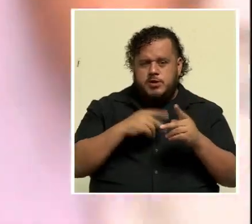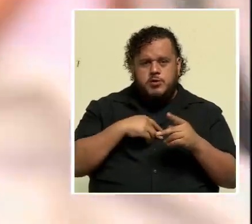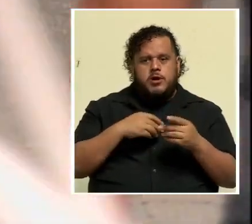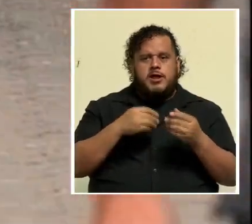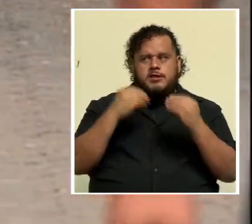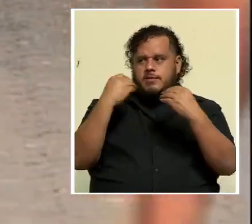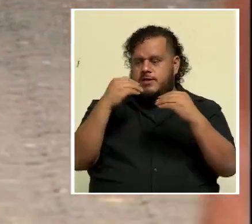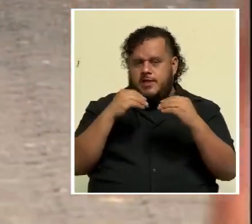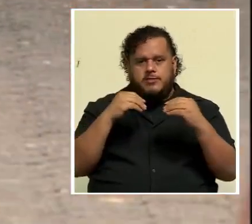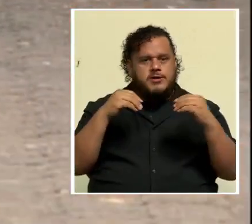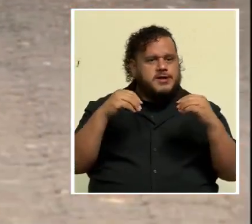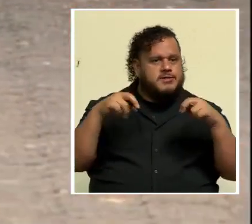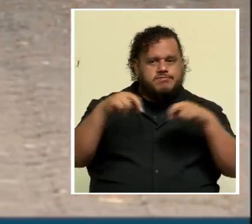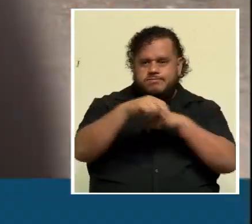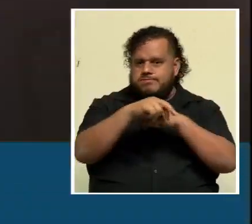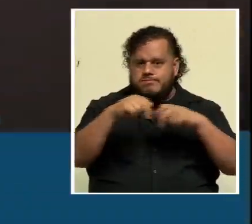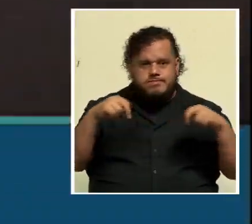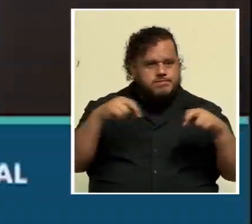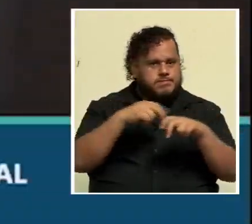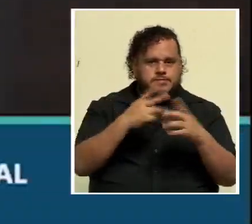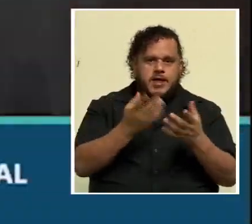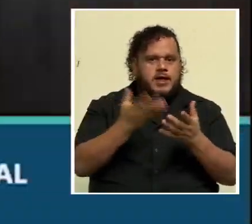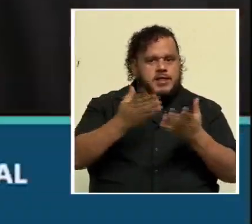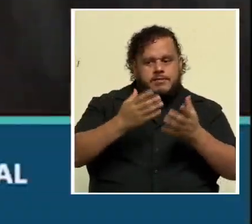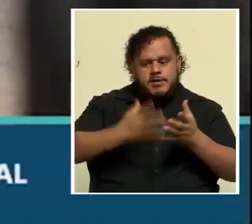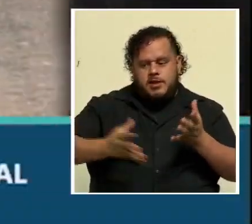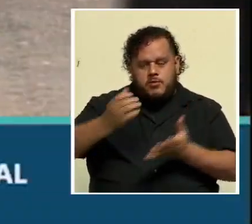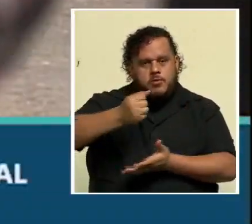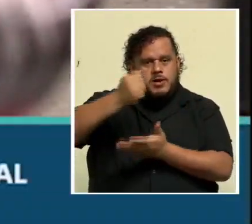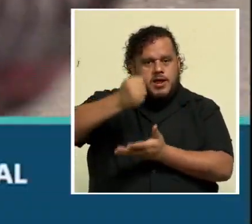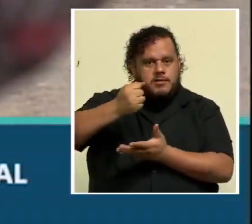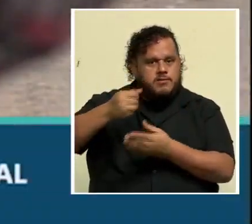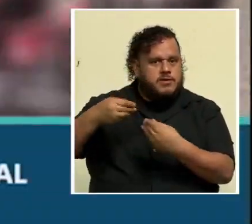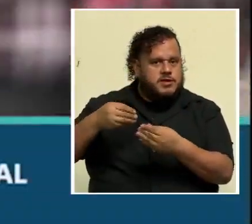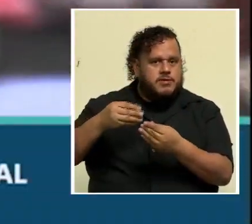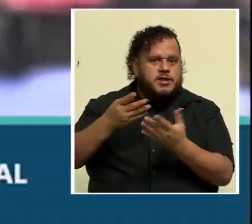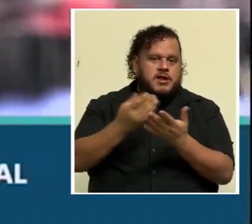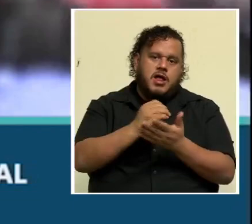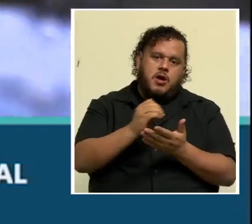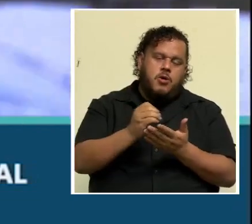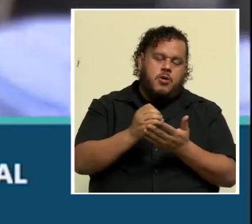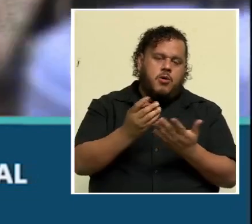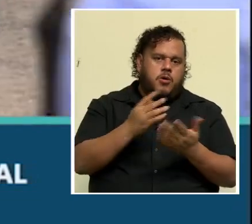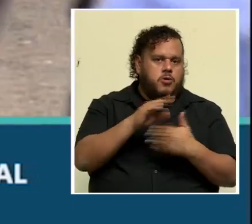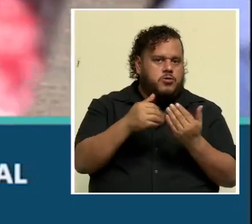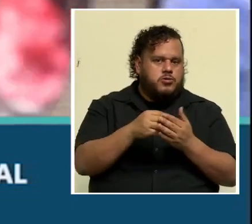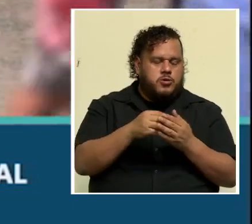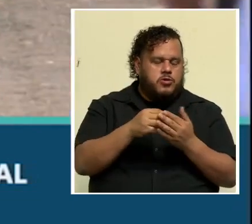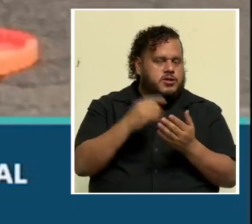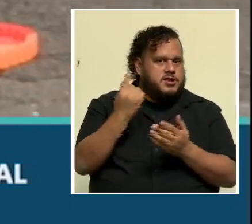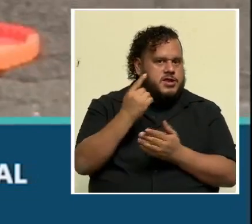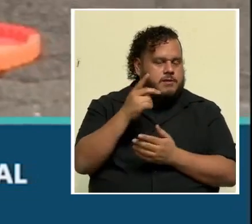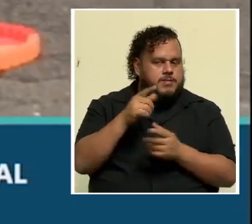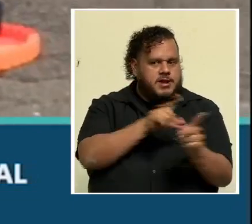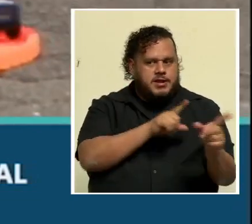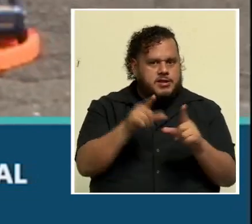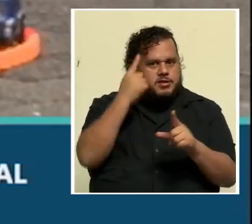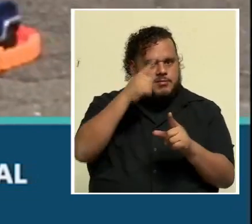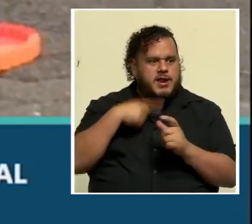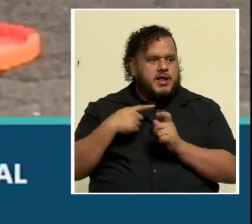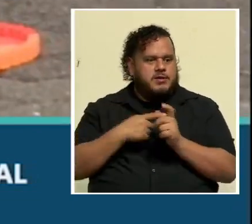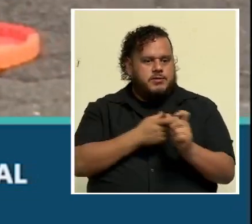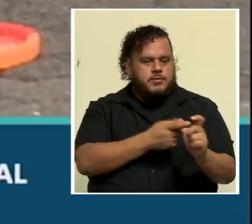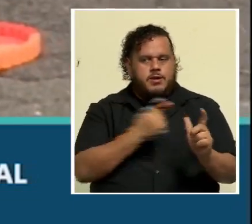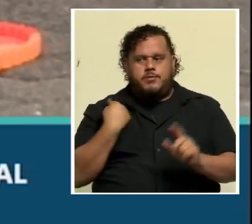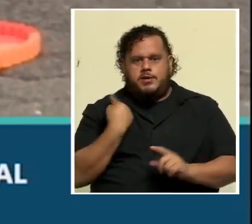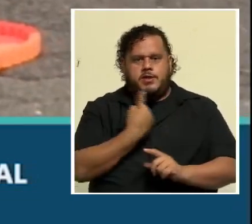calle, con productos que cargan en bolsas plásticas con las antenas encendidas, siempre listos para cuando tengan que correr por la